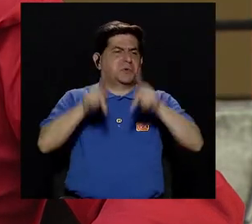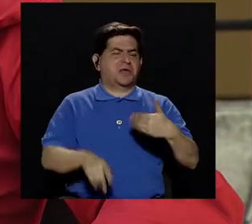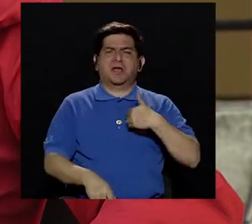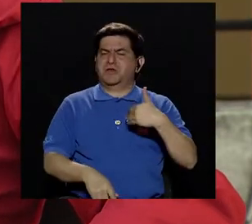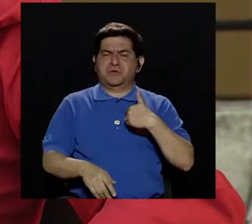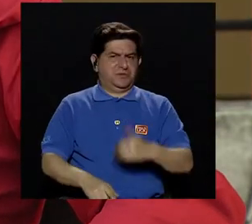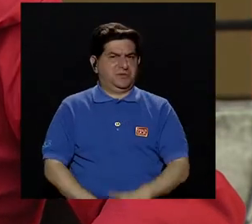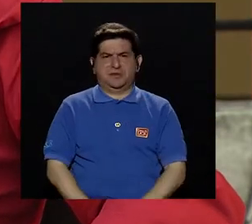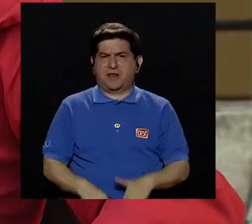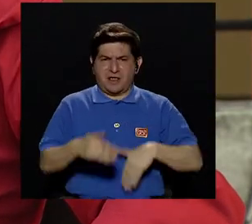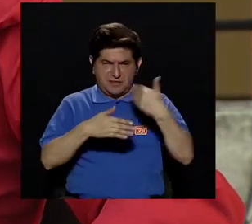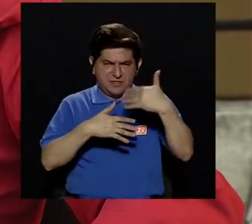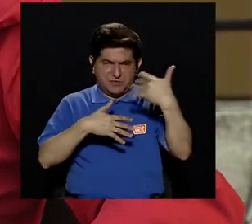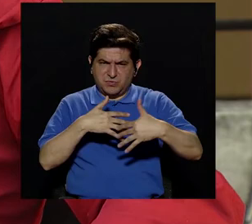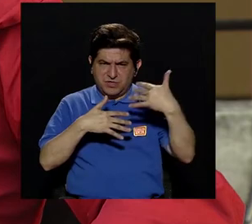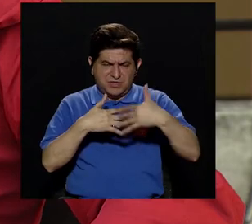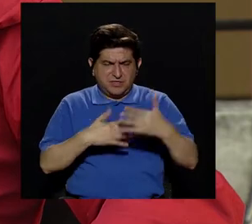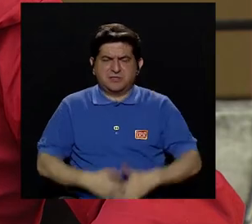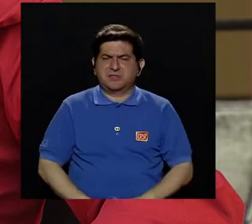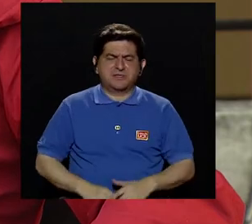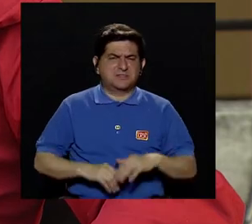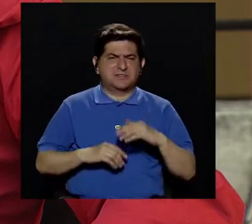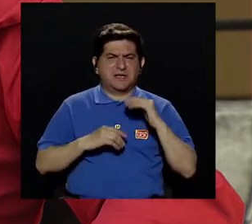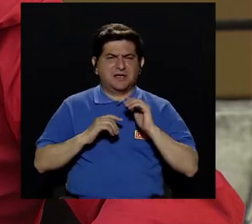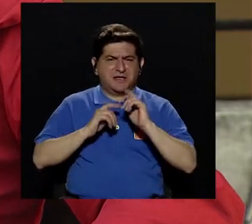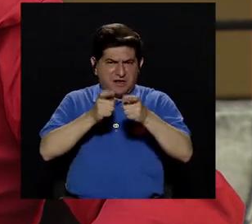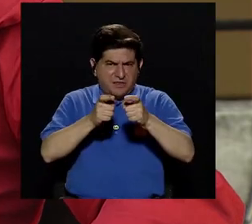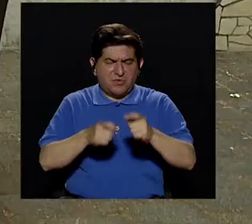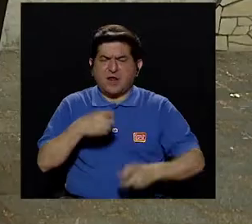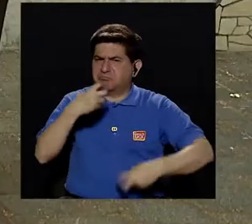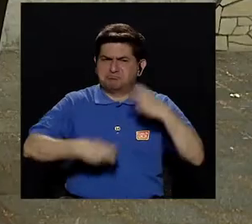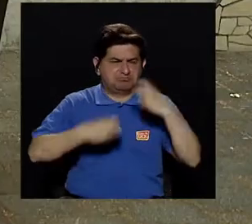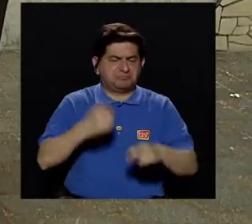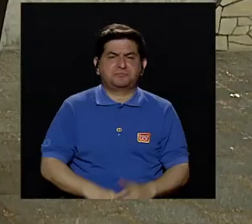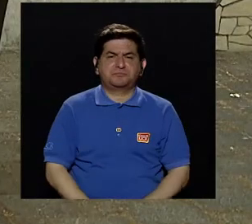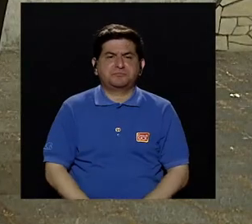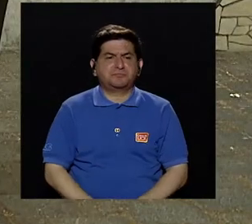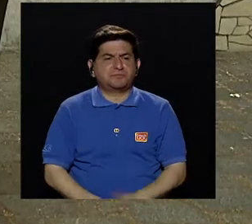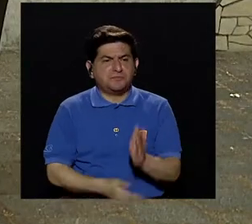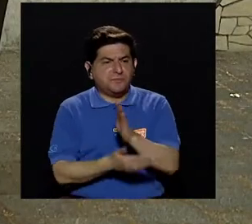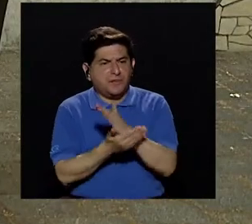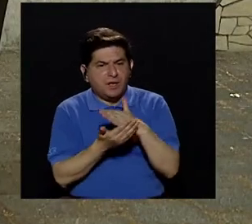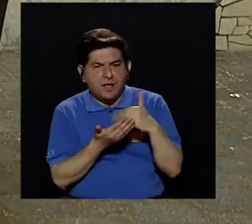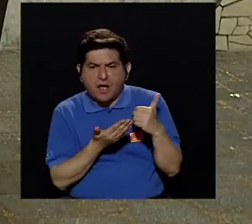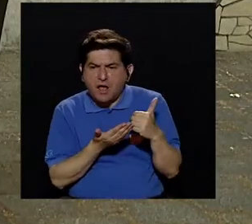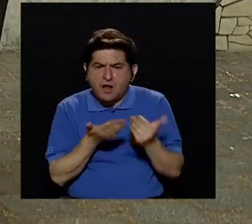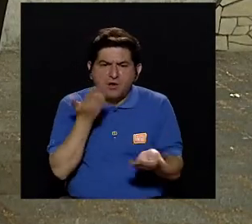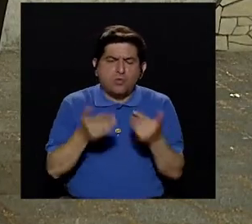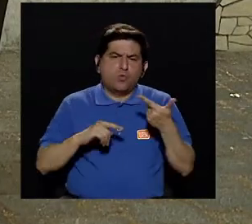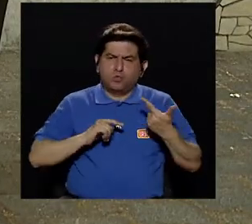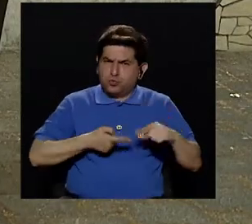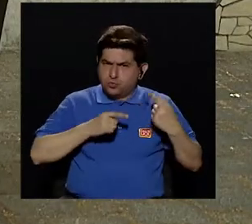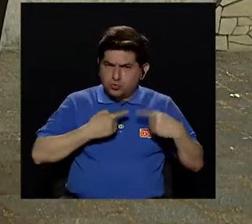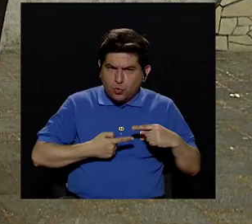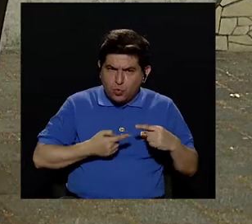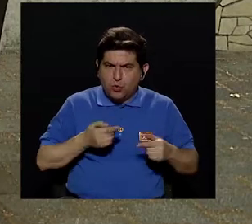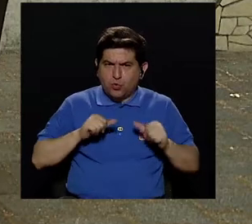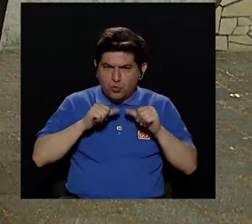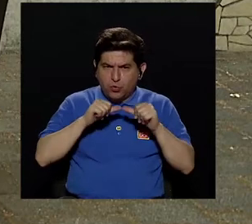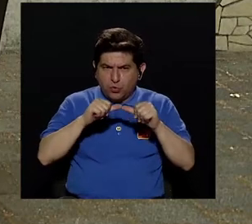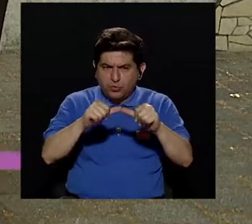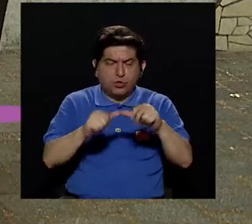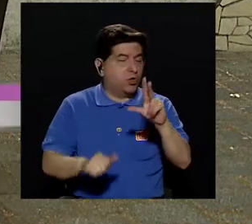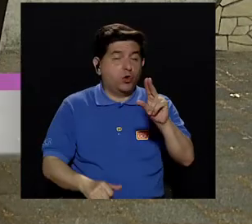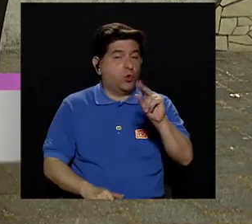personas no tienen, después de donar sangre, ninguna sensación molesta. ¿A nivel local queda algún dolor